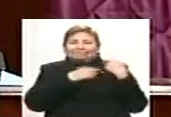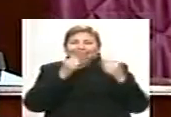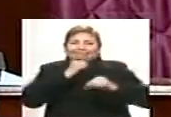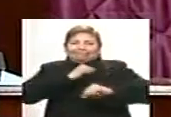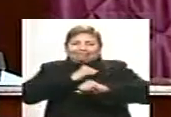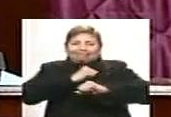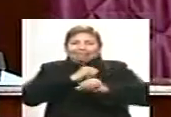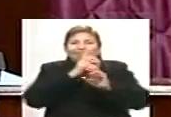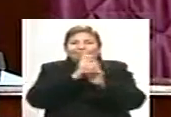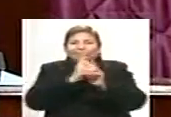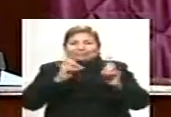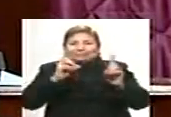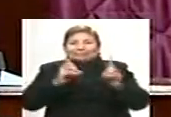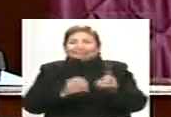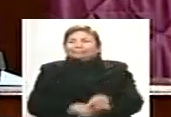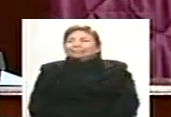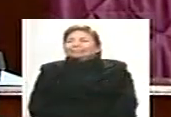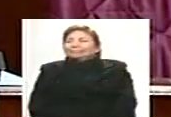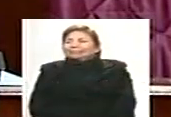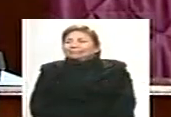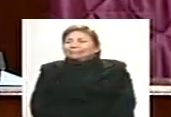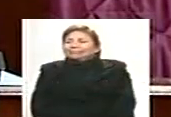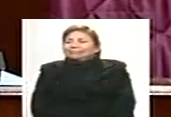de la democracia.